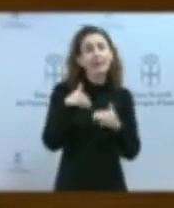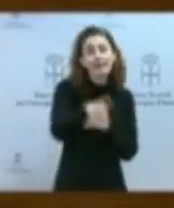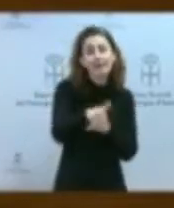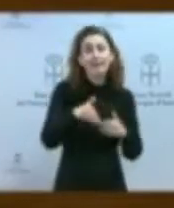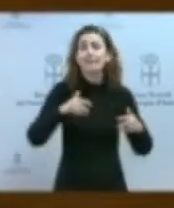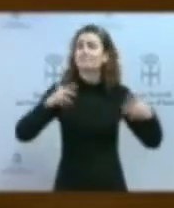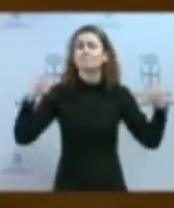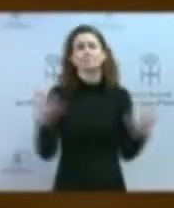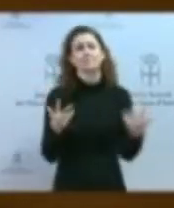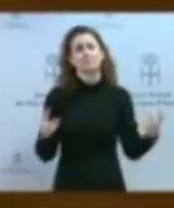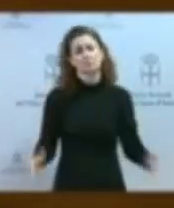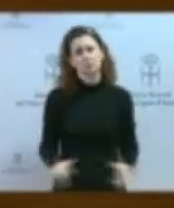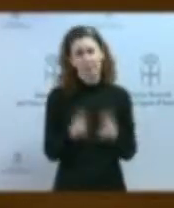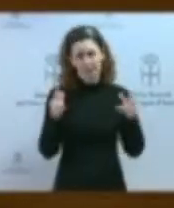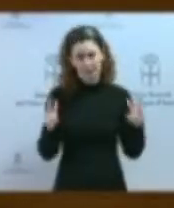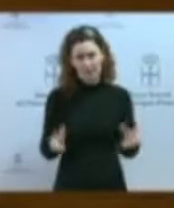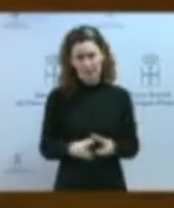Y algunas cuestiones que para nosotros